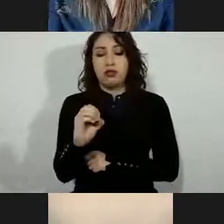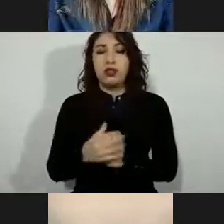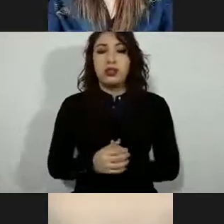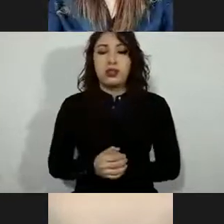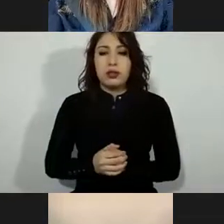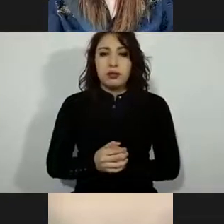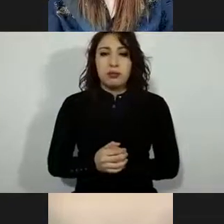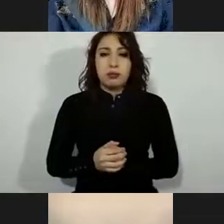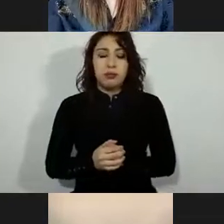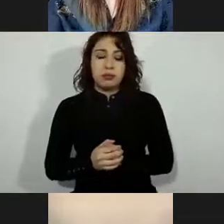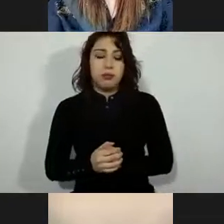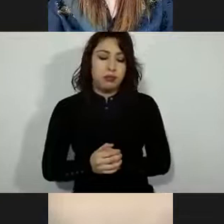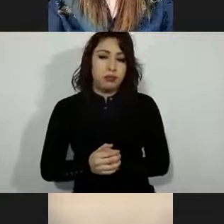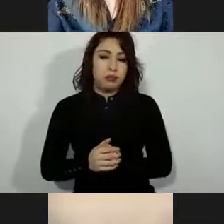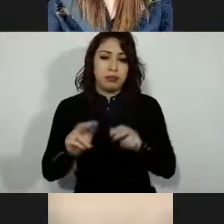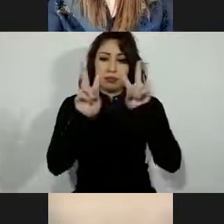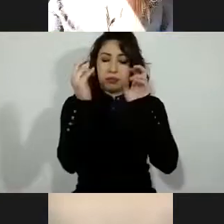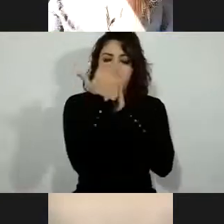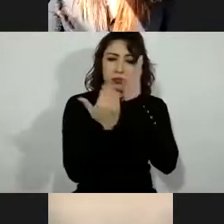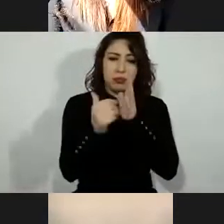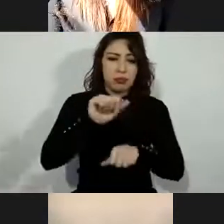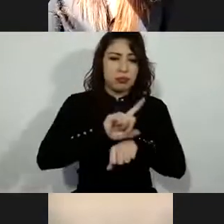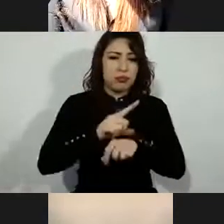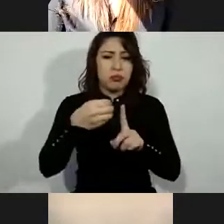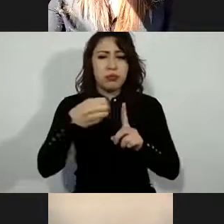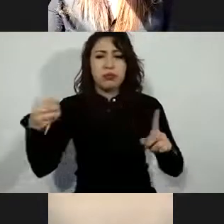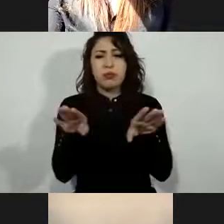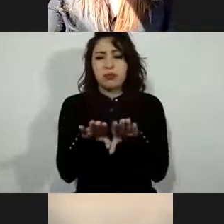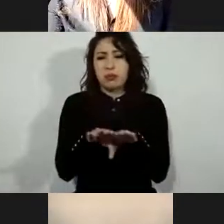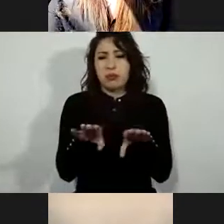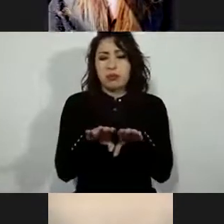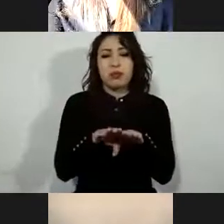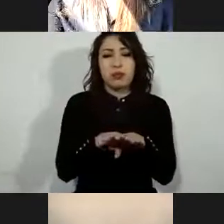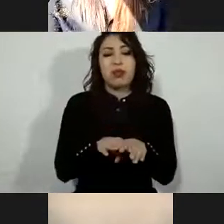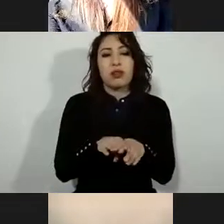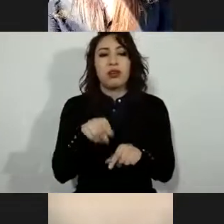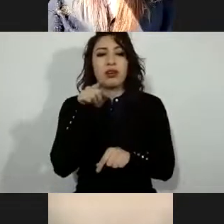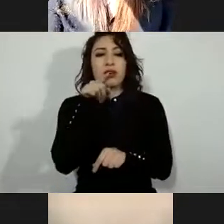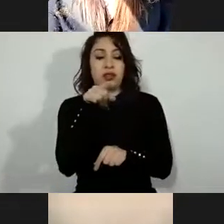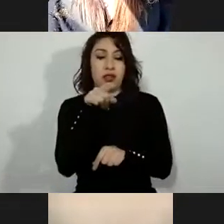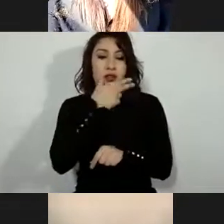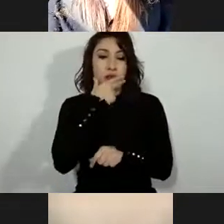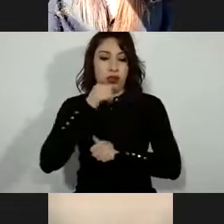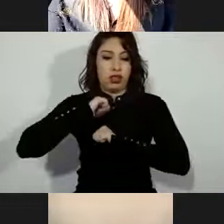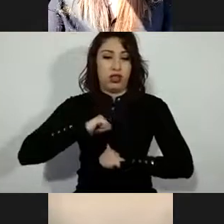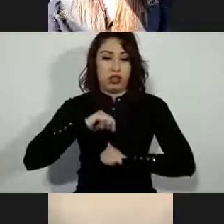que este formato incluye la intervención del titular del área administrativa